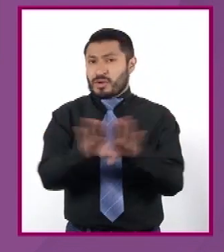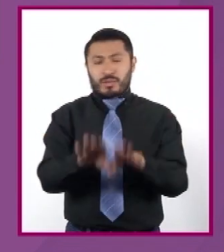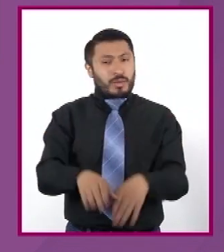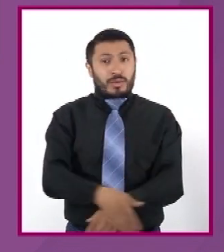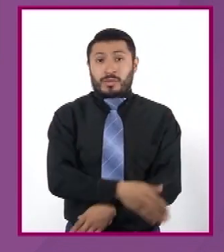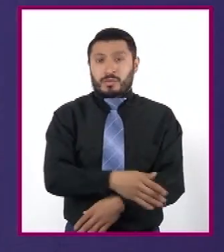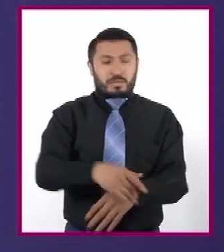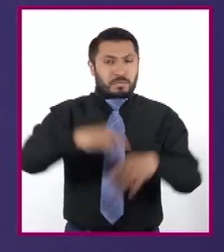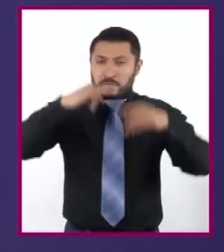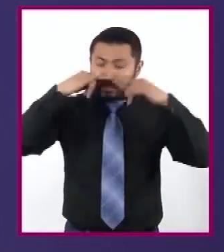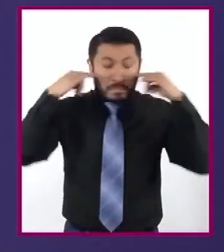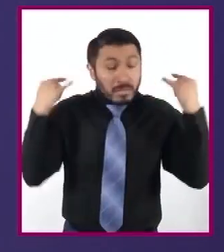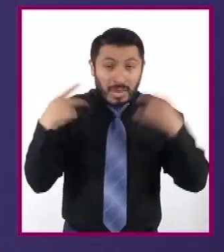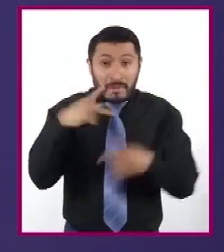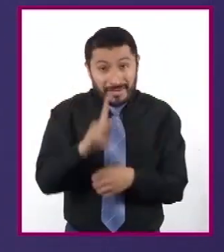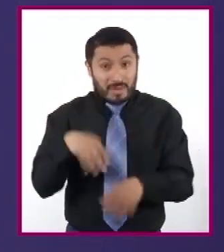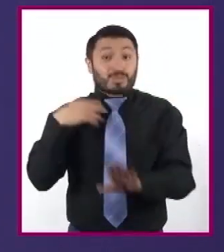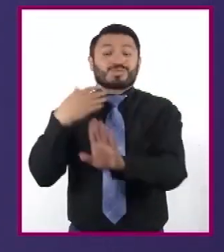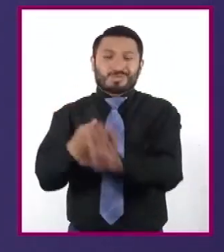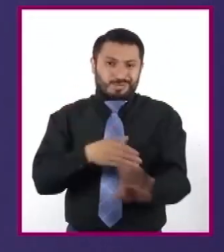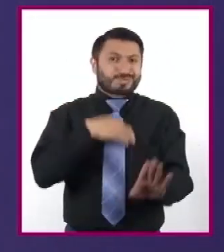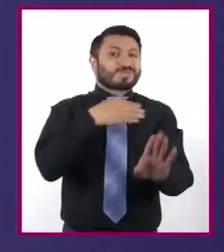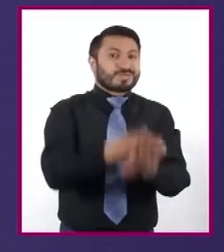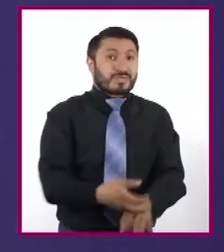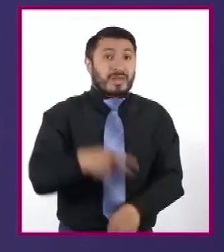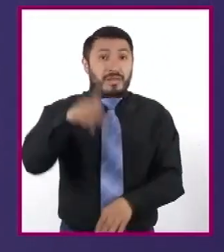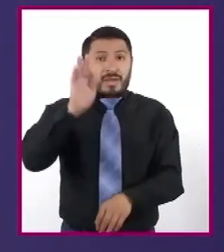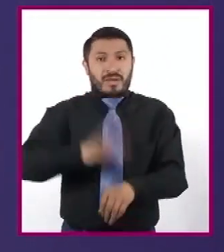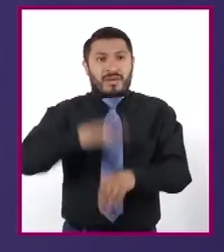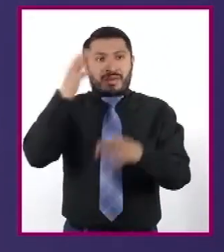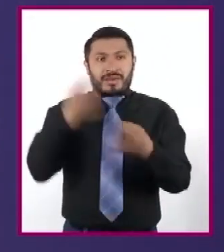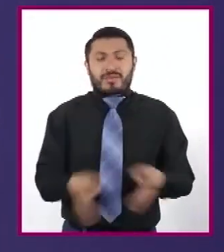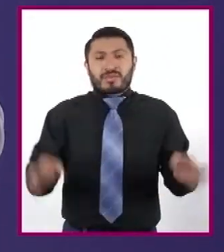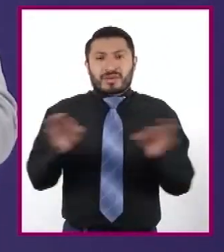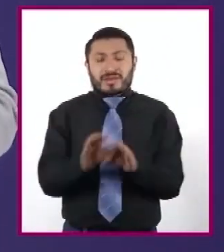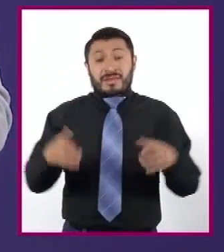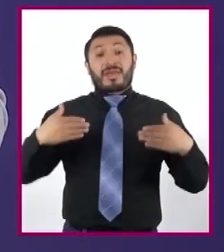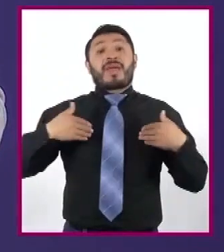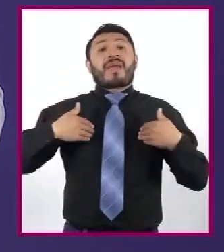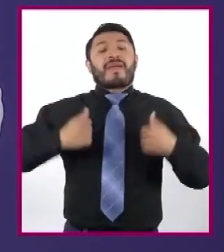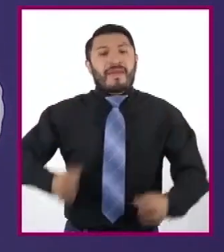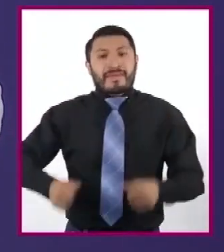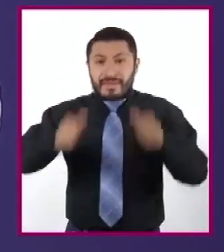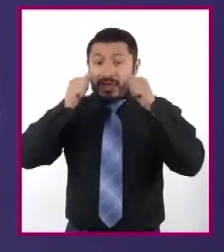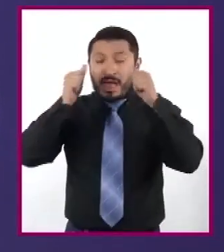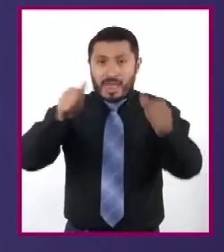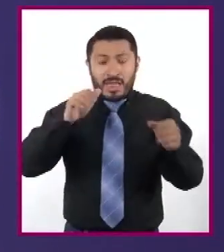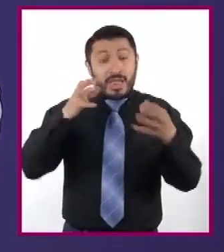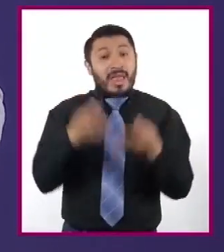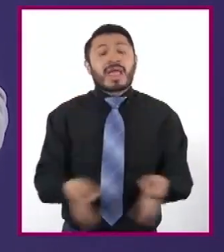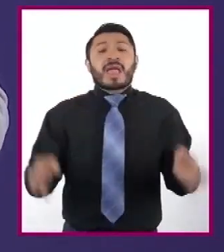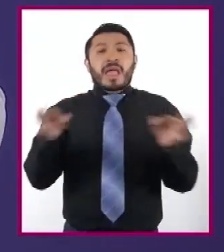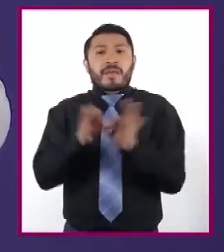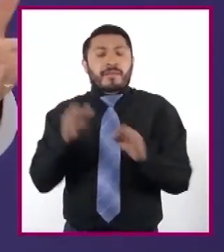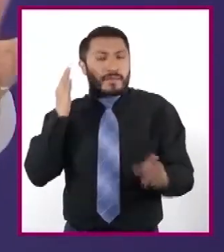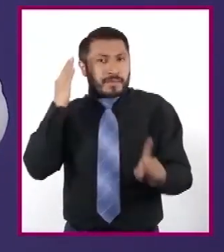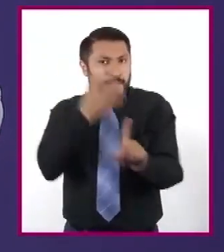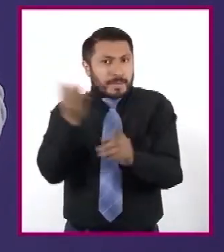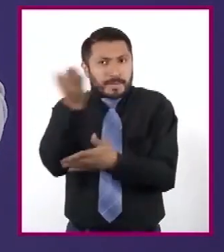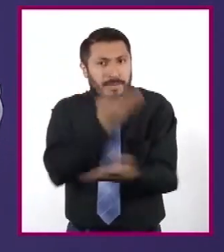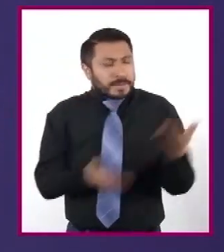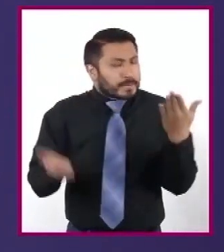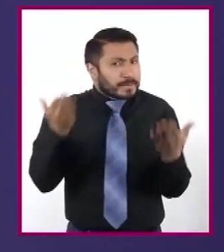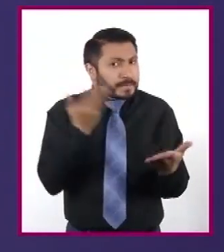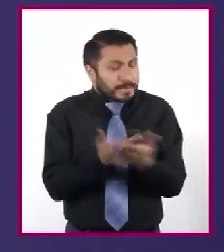demás. Pero sobre todo, ser conscientes de lo imprescindible y benéfico que es para nuestra convivencia y nuestra